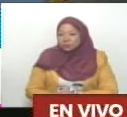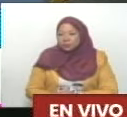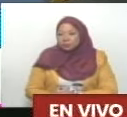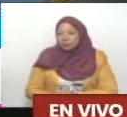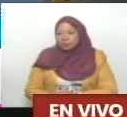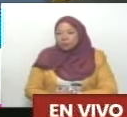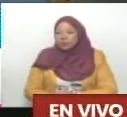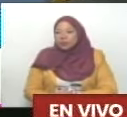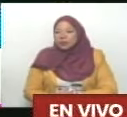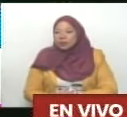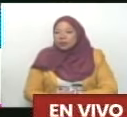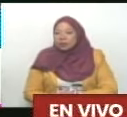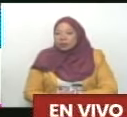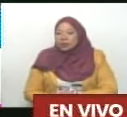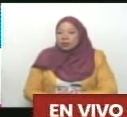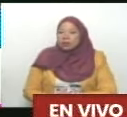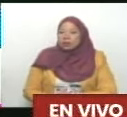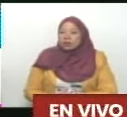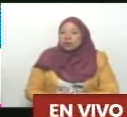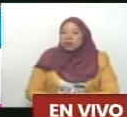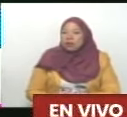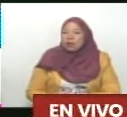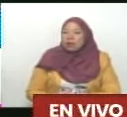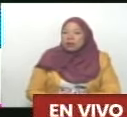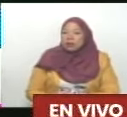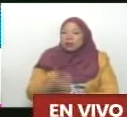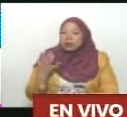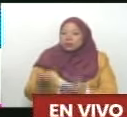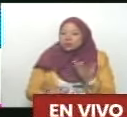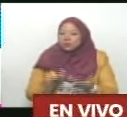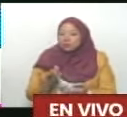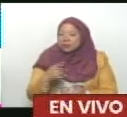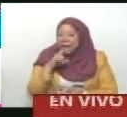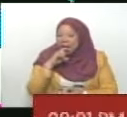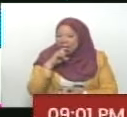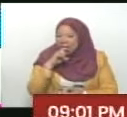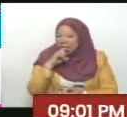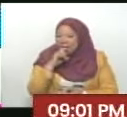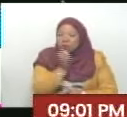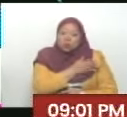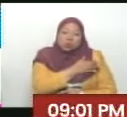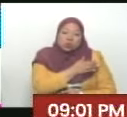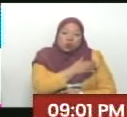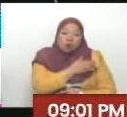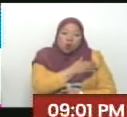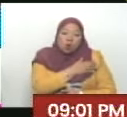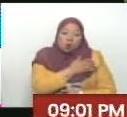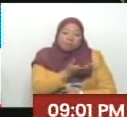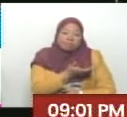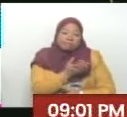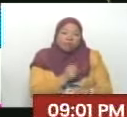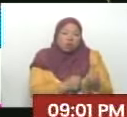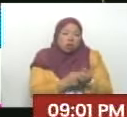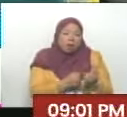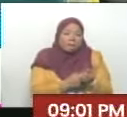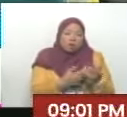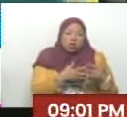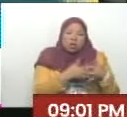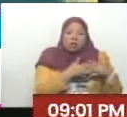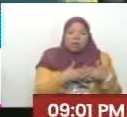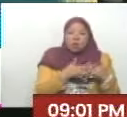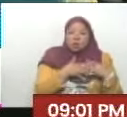Y esto pone a arder de envidia a los apellidos, a los títeres, a los